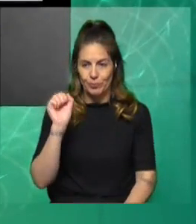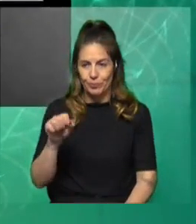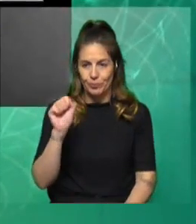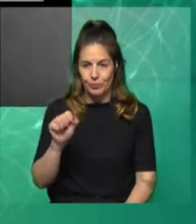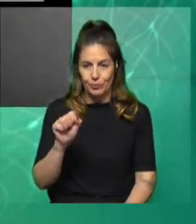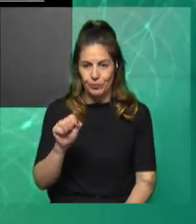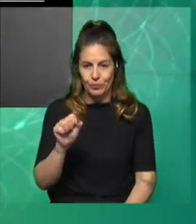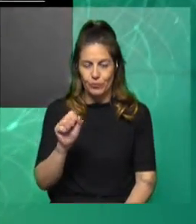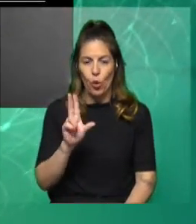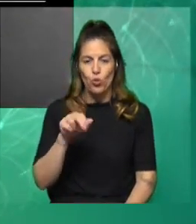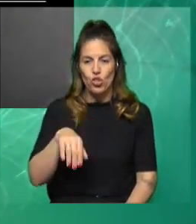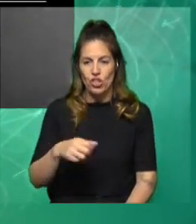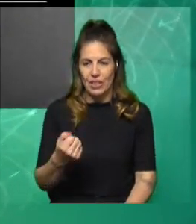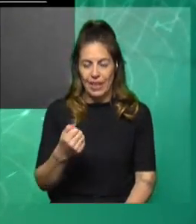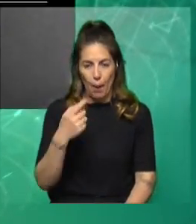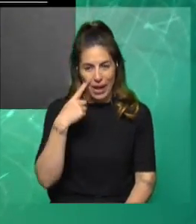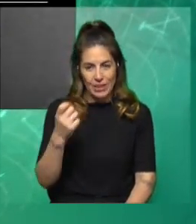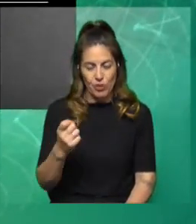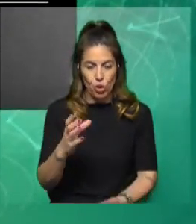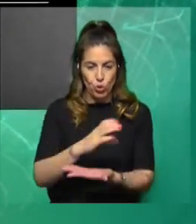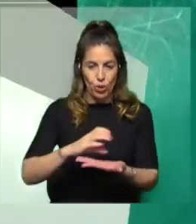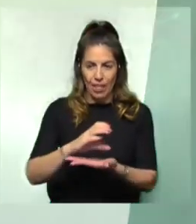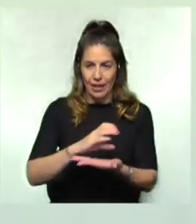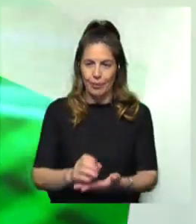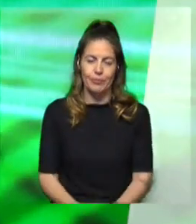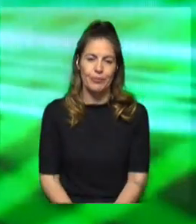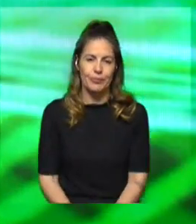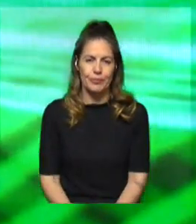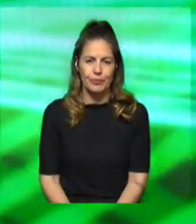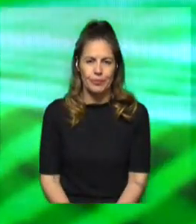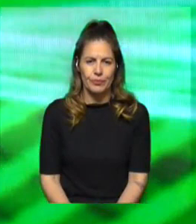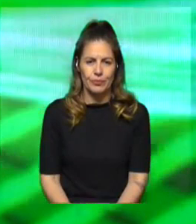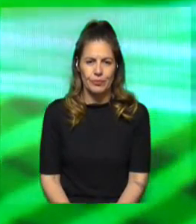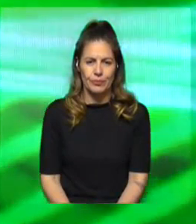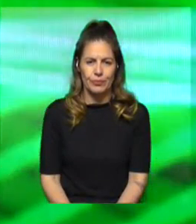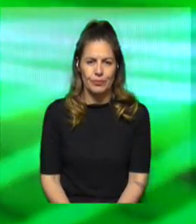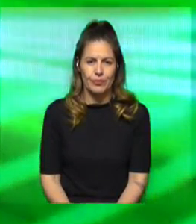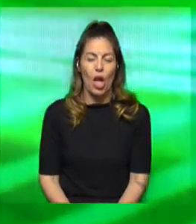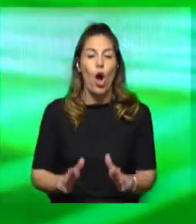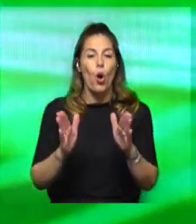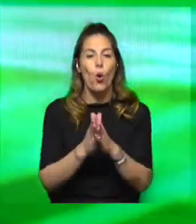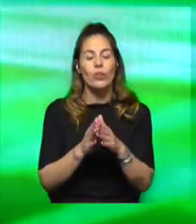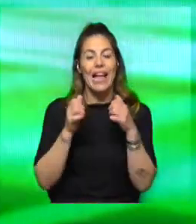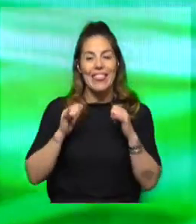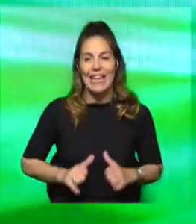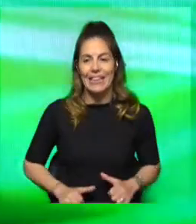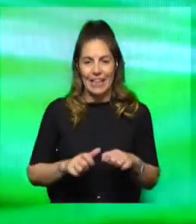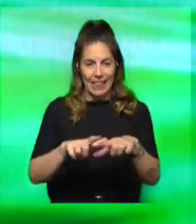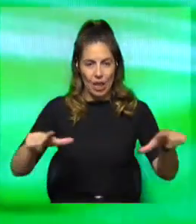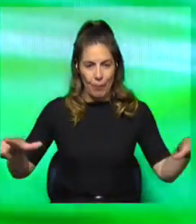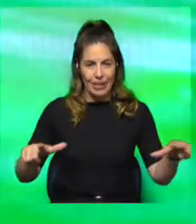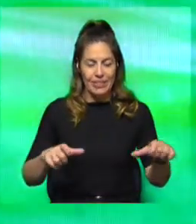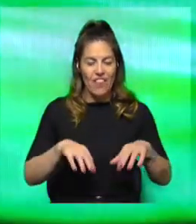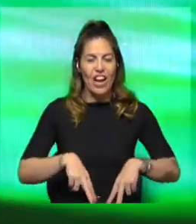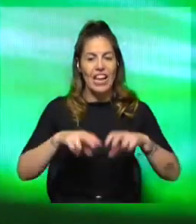voto de la Usina de Percepción Ciudadana. La JUTEP analizará este jueves una nota enviada por